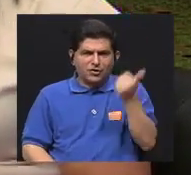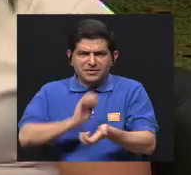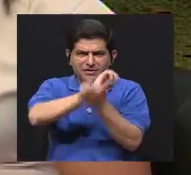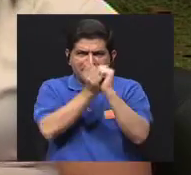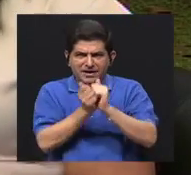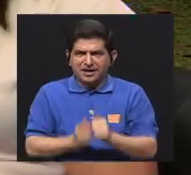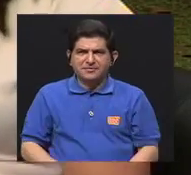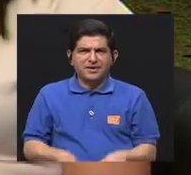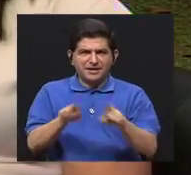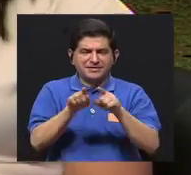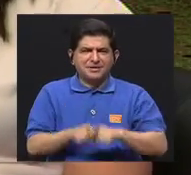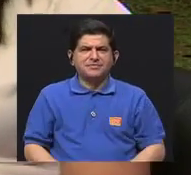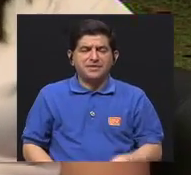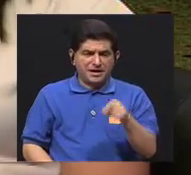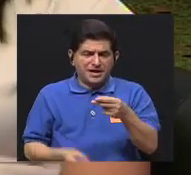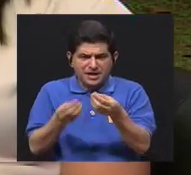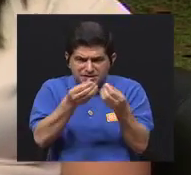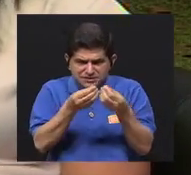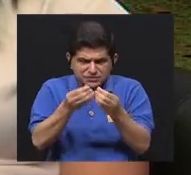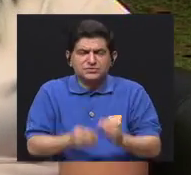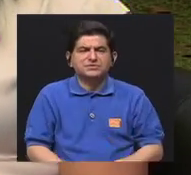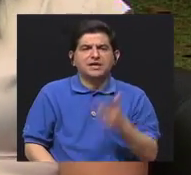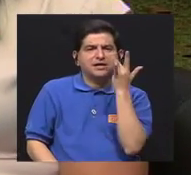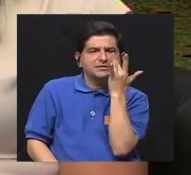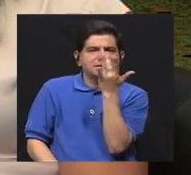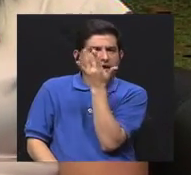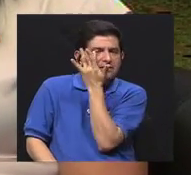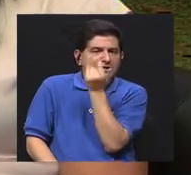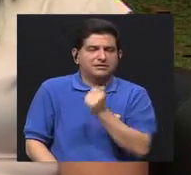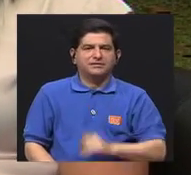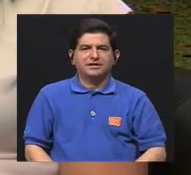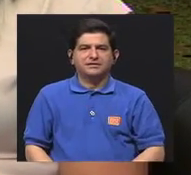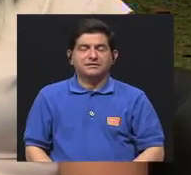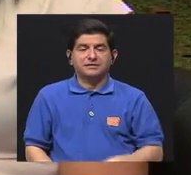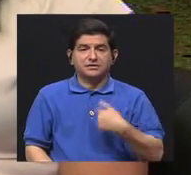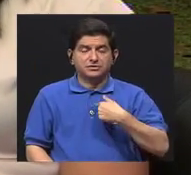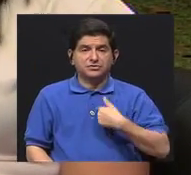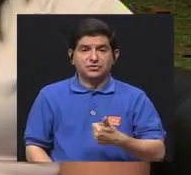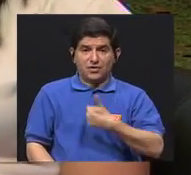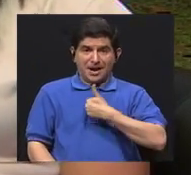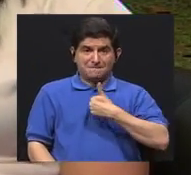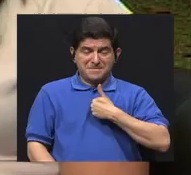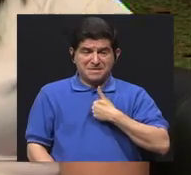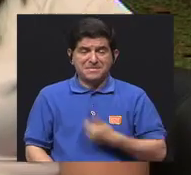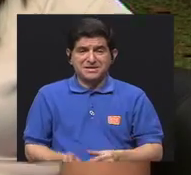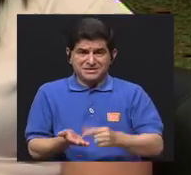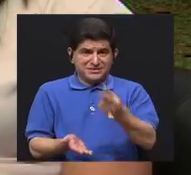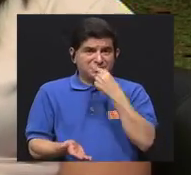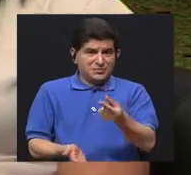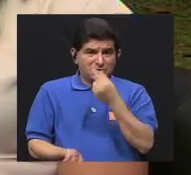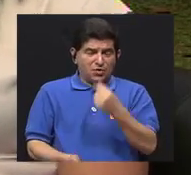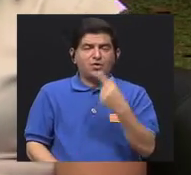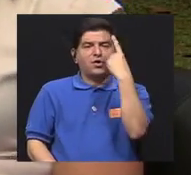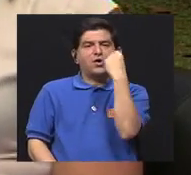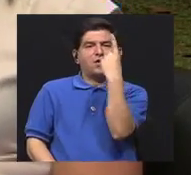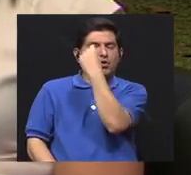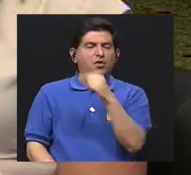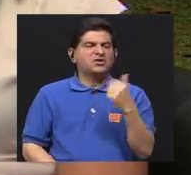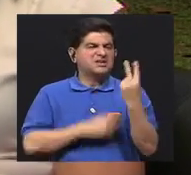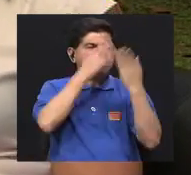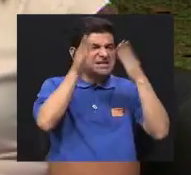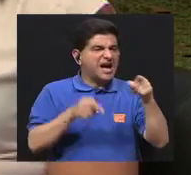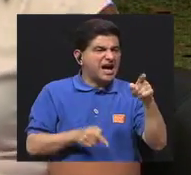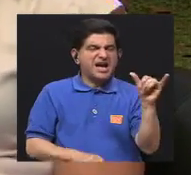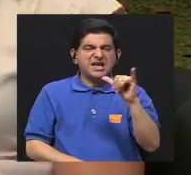la solución de los lentes de contacto periódicamente. No debería automedicarme. Las gotas que le sirvieron al vecino